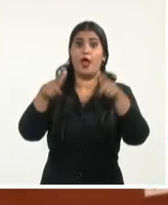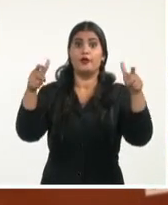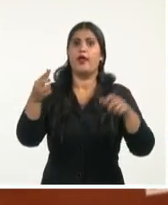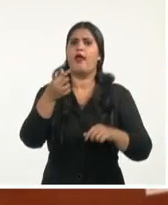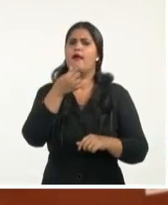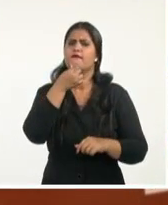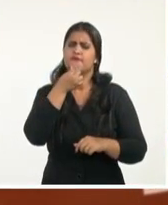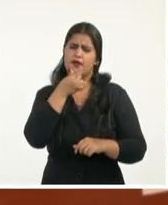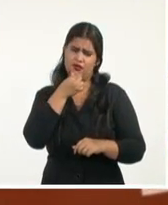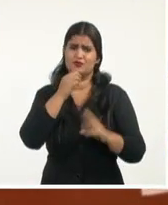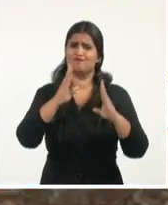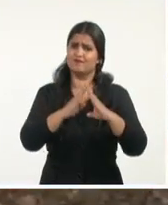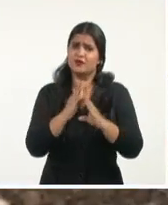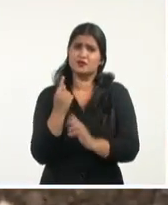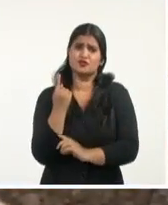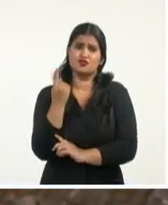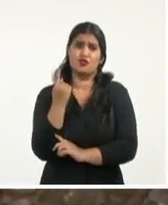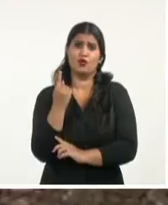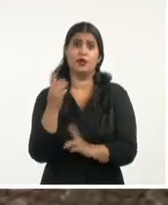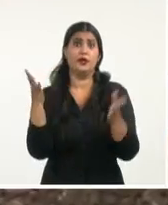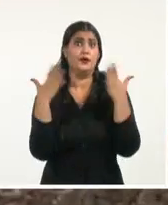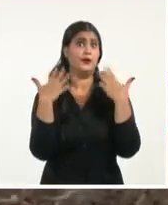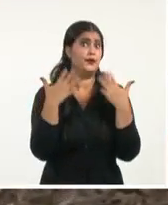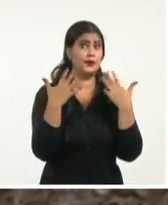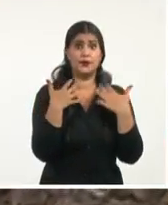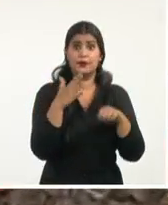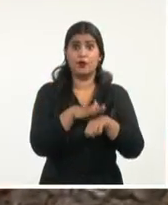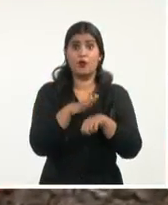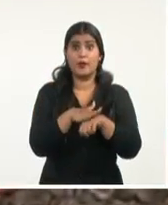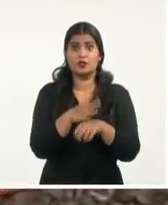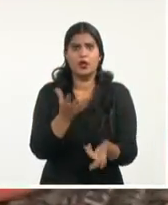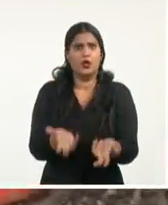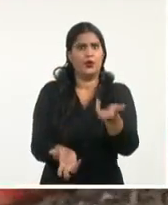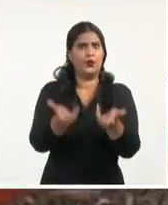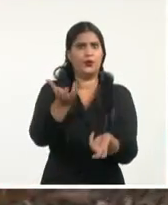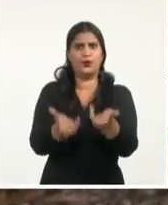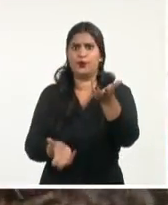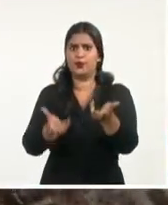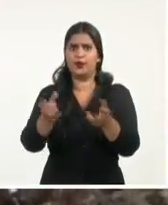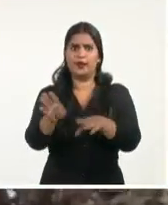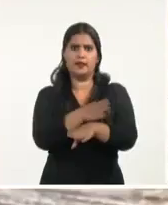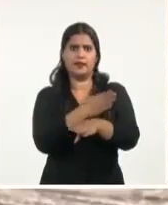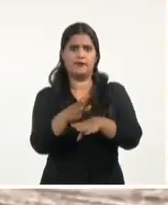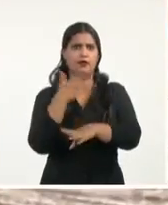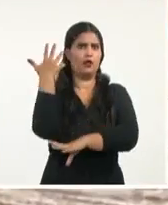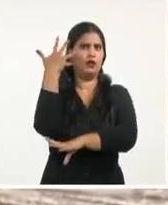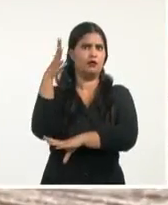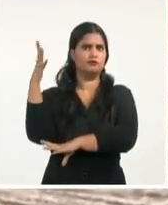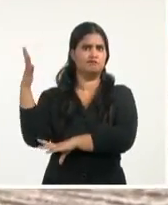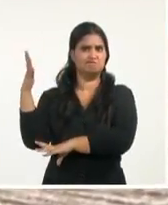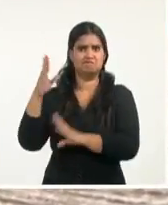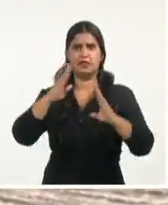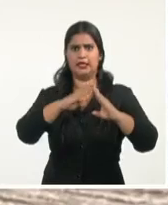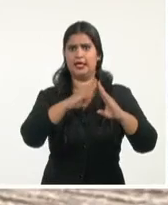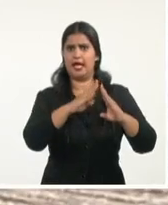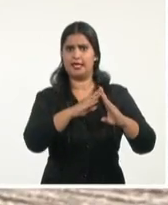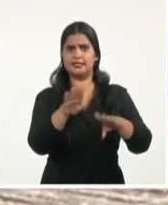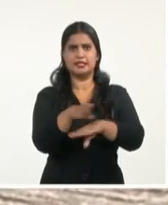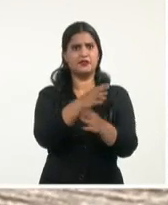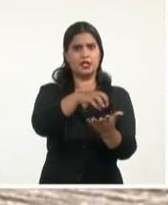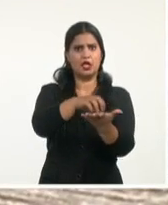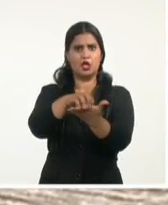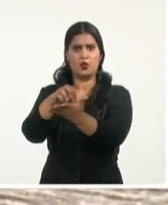La ola de calor también generó decenas de incendios forestales en varios estados que obligaron a miles de personas a abandonar sus hogares. El Centro